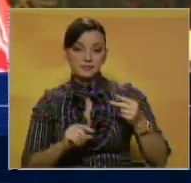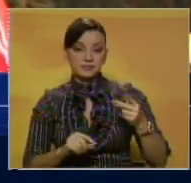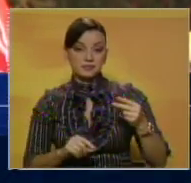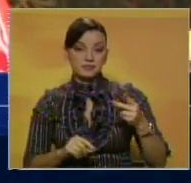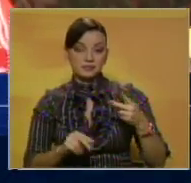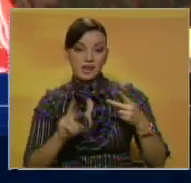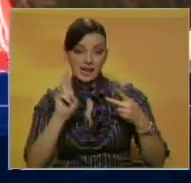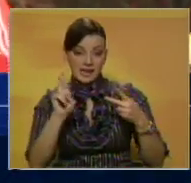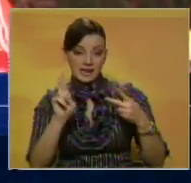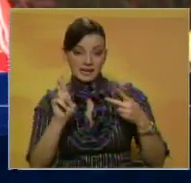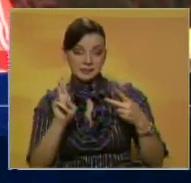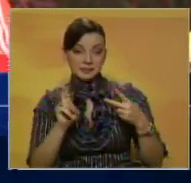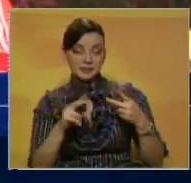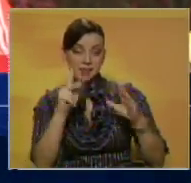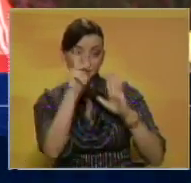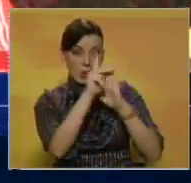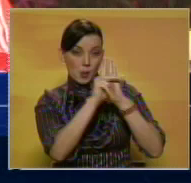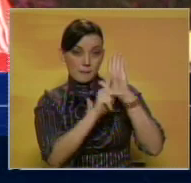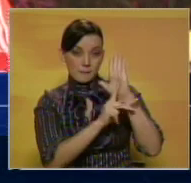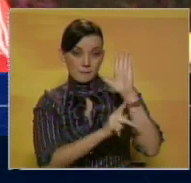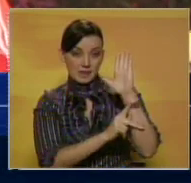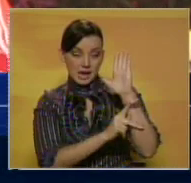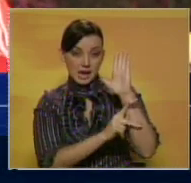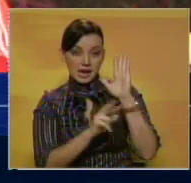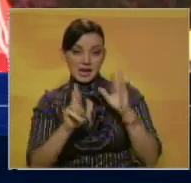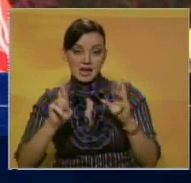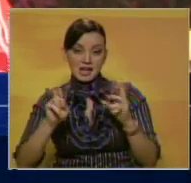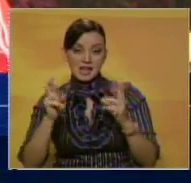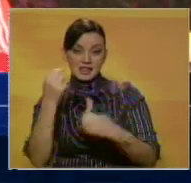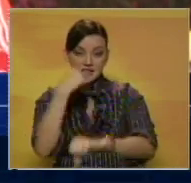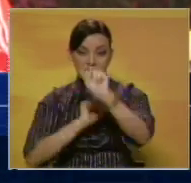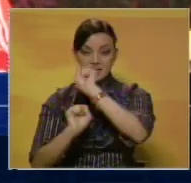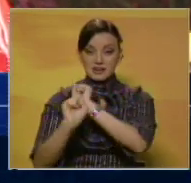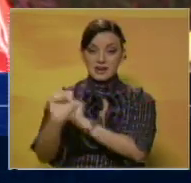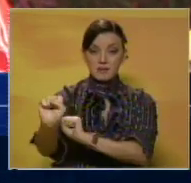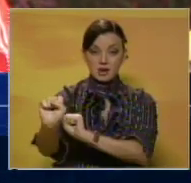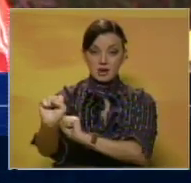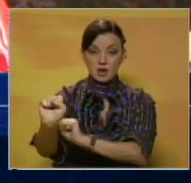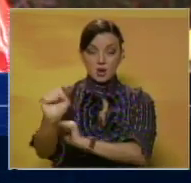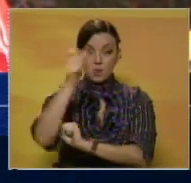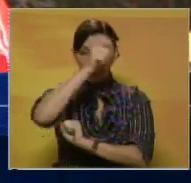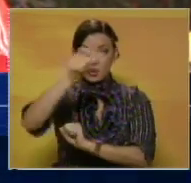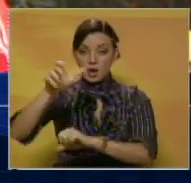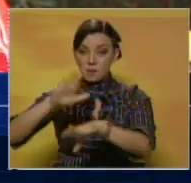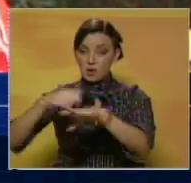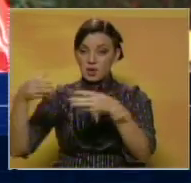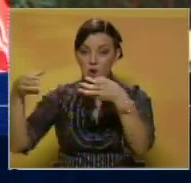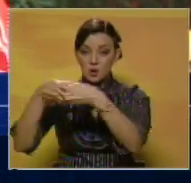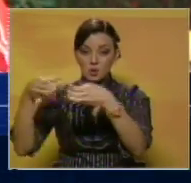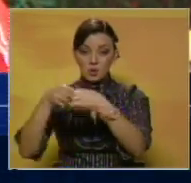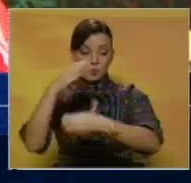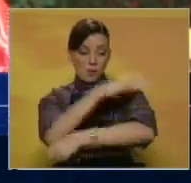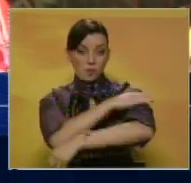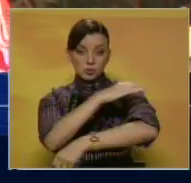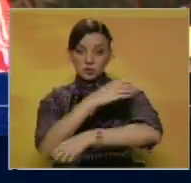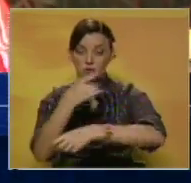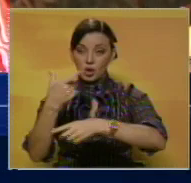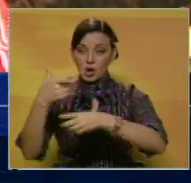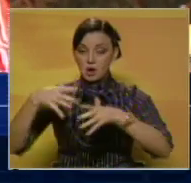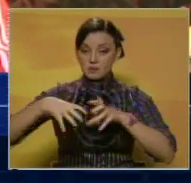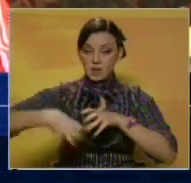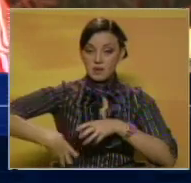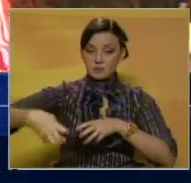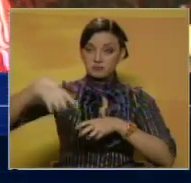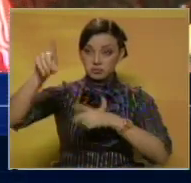un plan de rebelión popular ante las amenazas de la oligarquía y el imperialismo, un